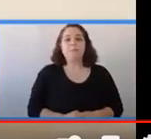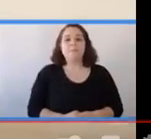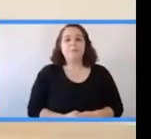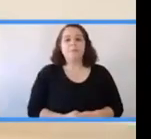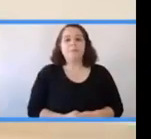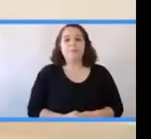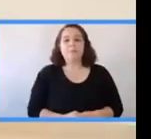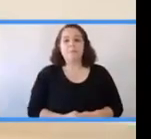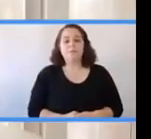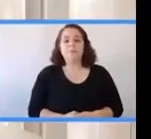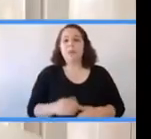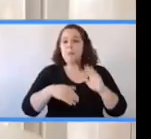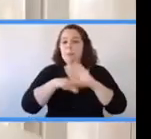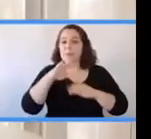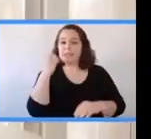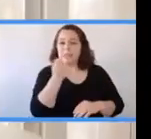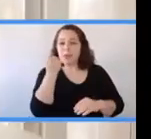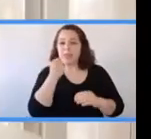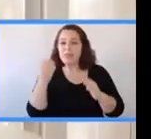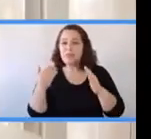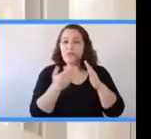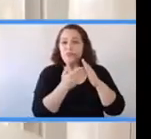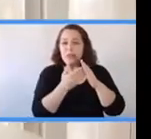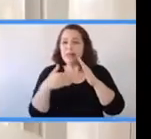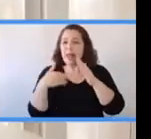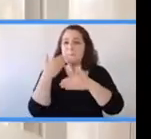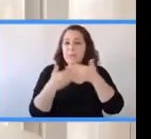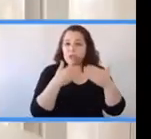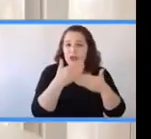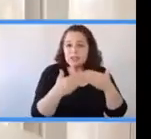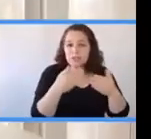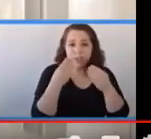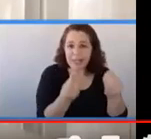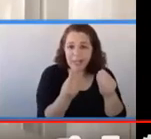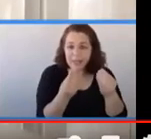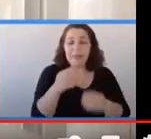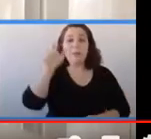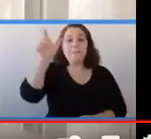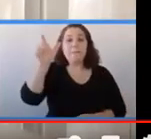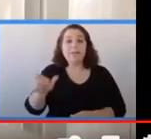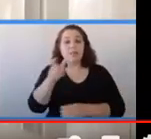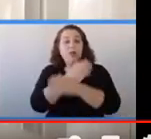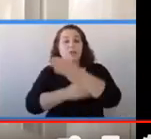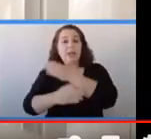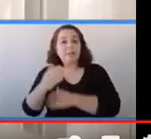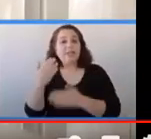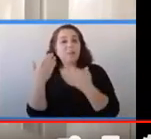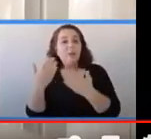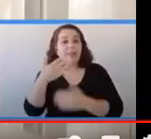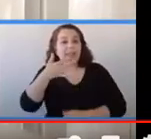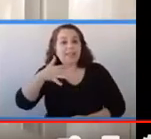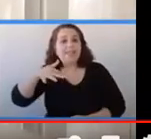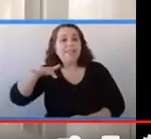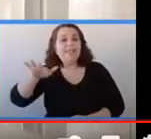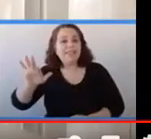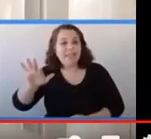jerga científica. Lo fundamental de este proceso es que la persona pueda entender cuáles